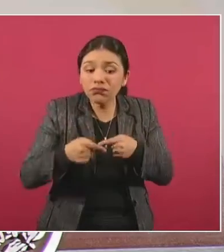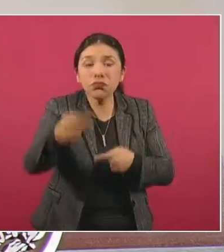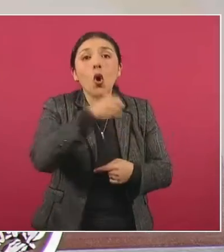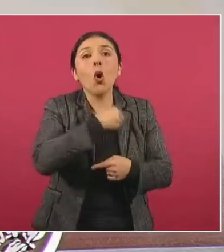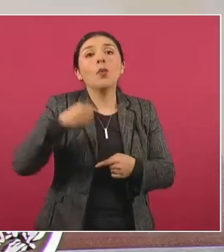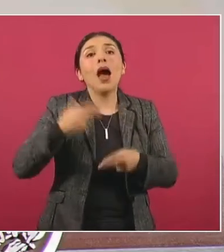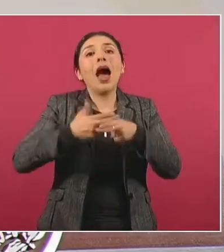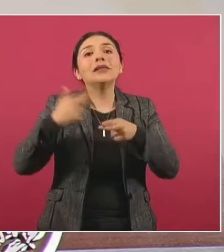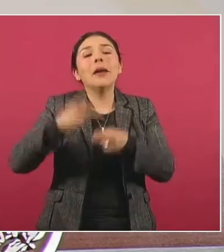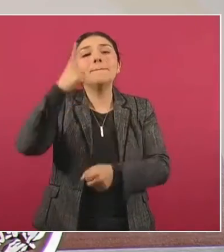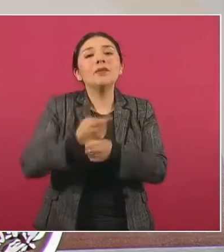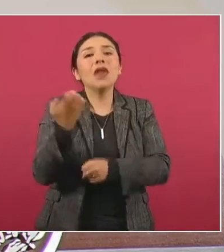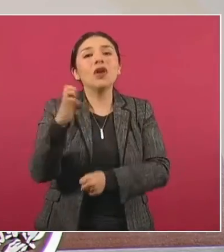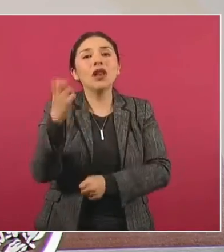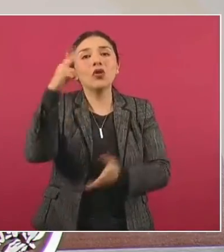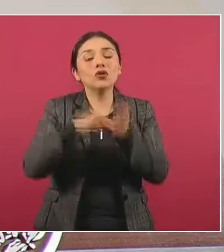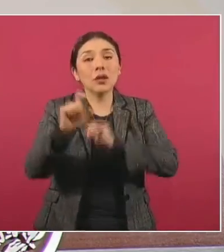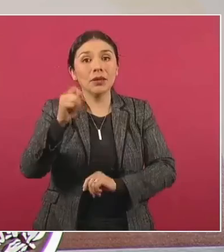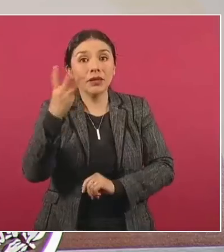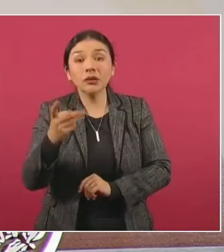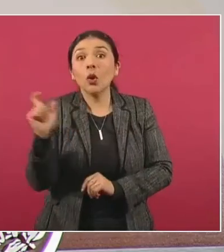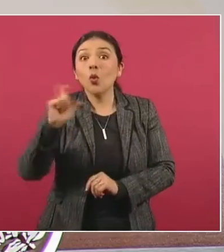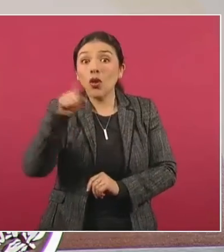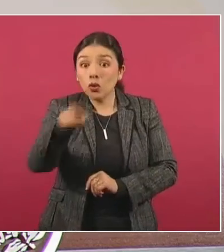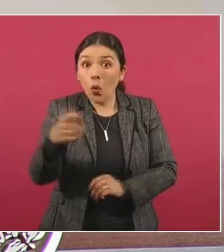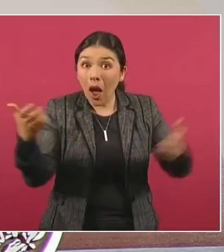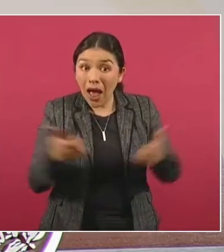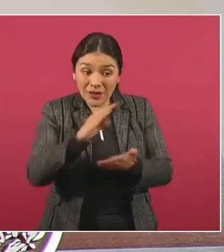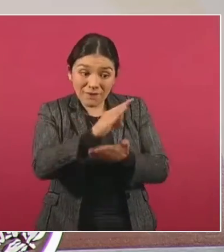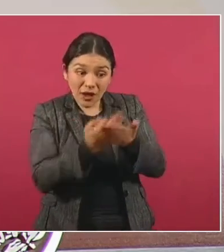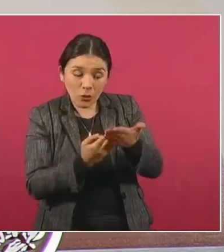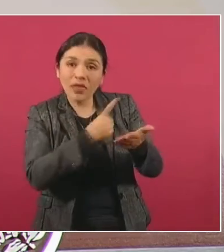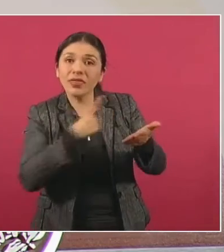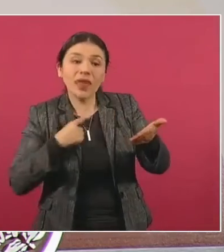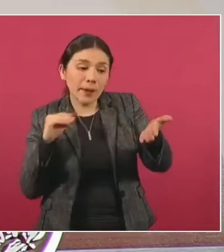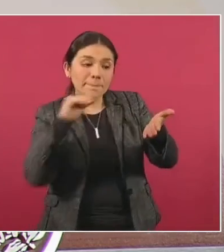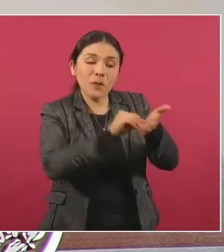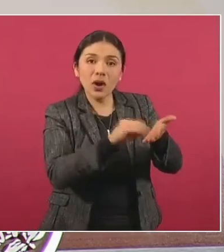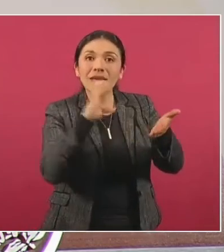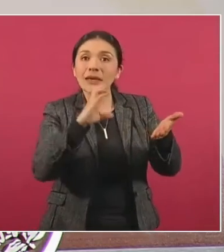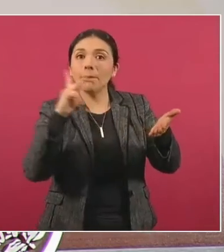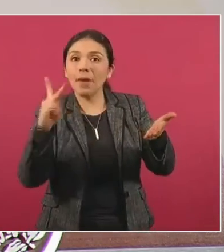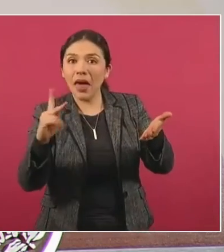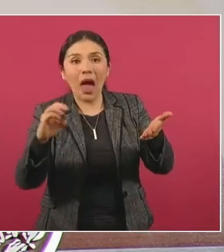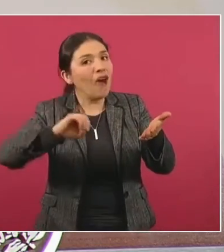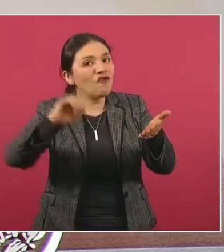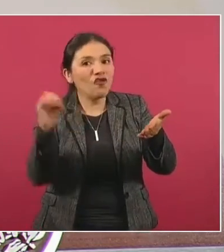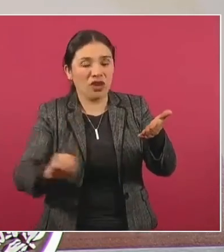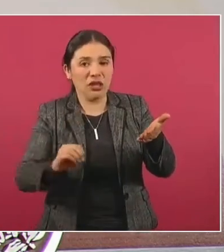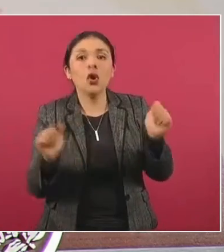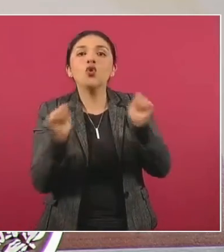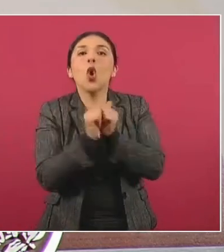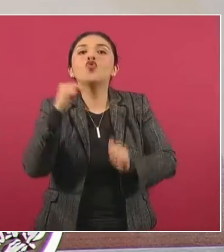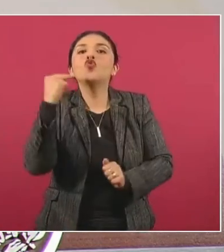de 2023, que cuando emita una factura incluya el código postal y el